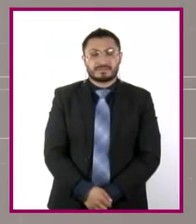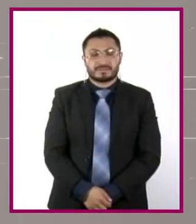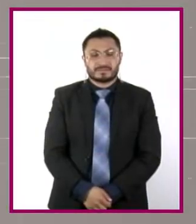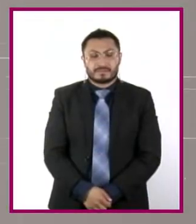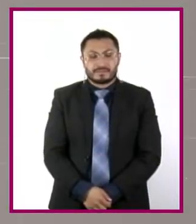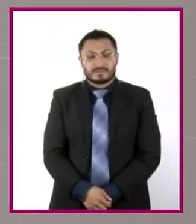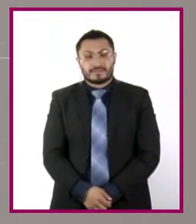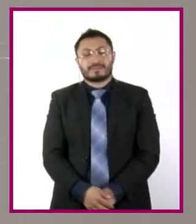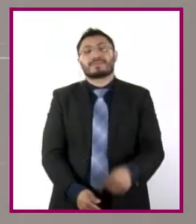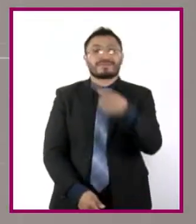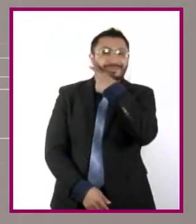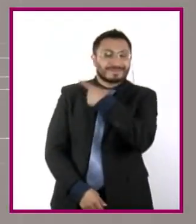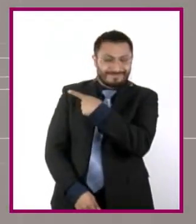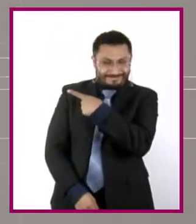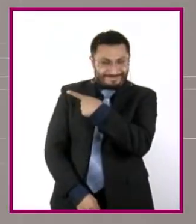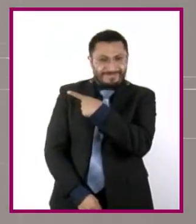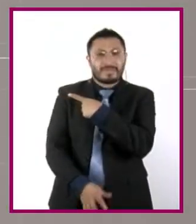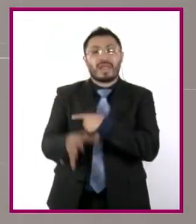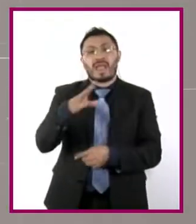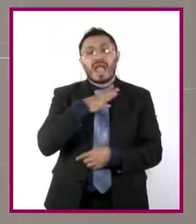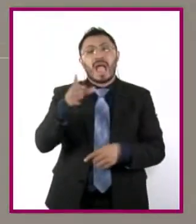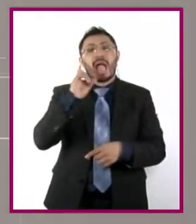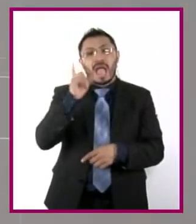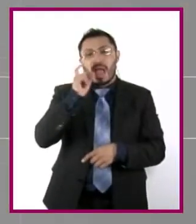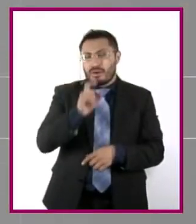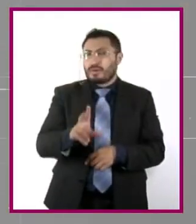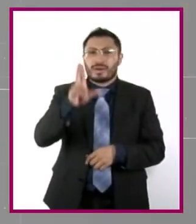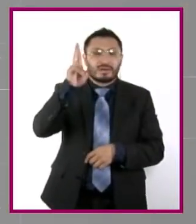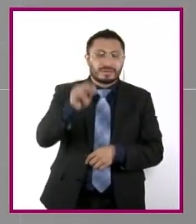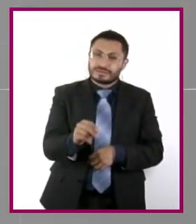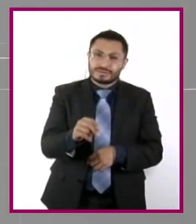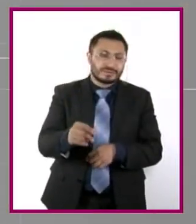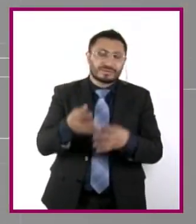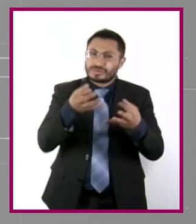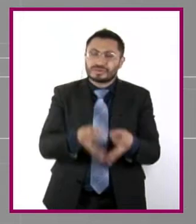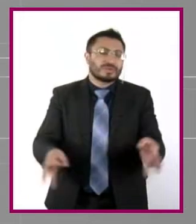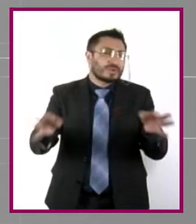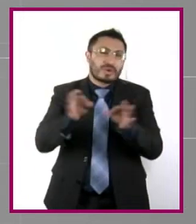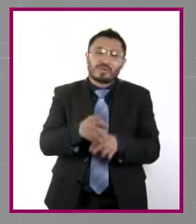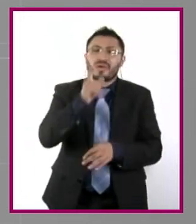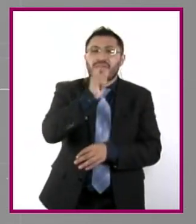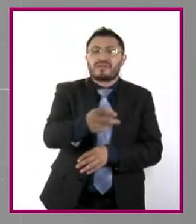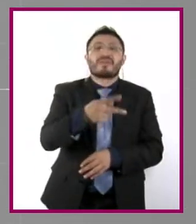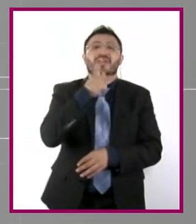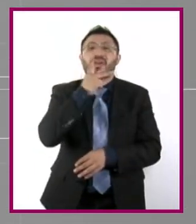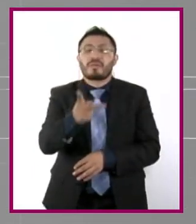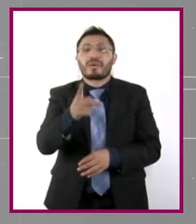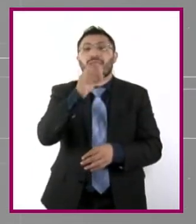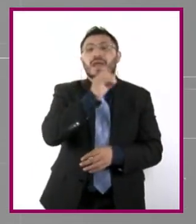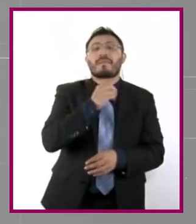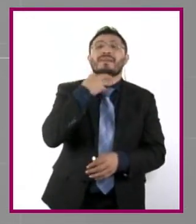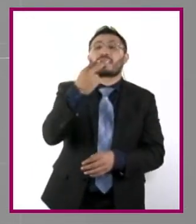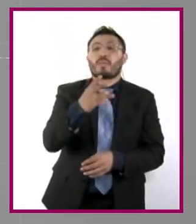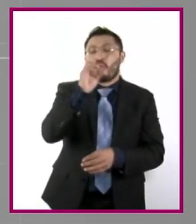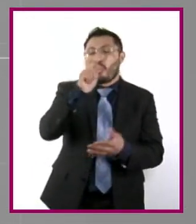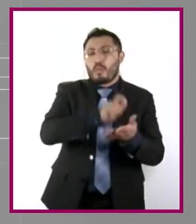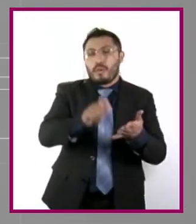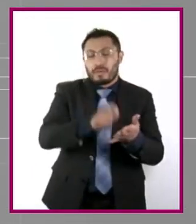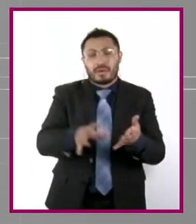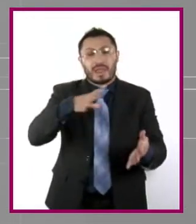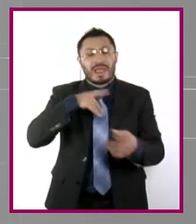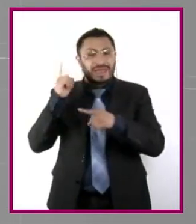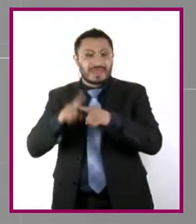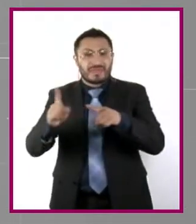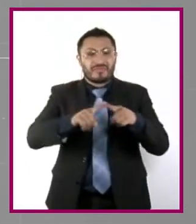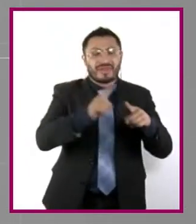Las distorsiones semánticas se presentan cuando no es preciso el significado de las palabras orales o escritas y surgen diferentes interpretaciones,